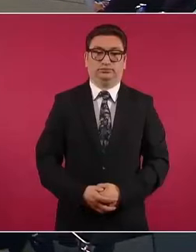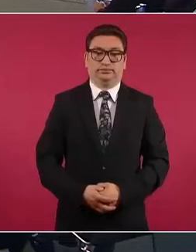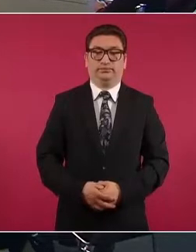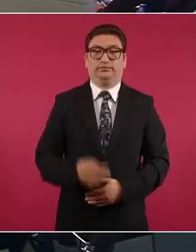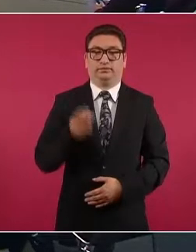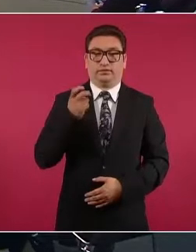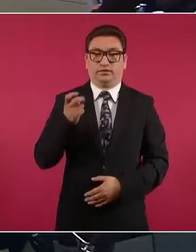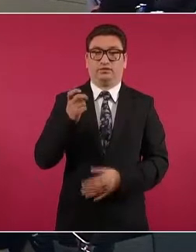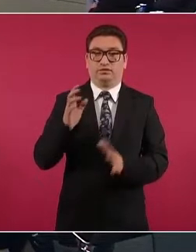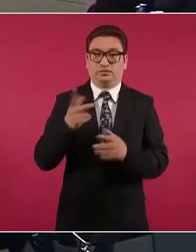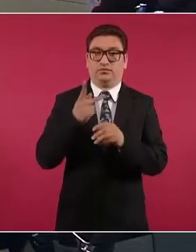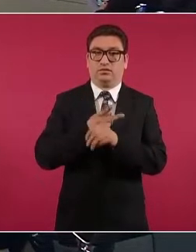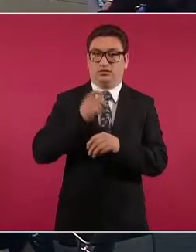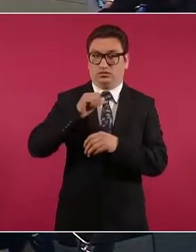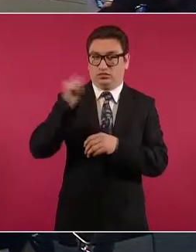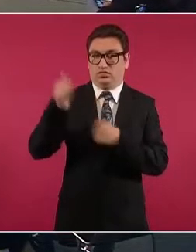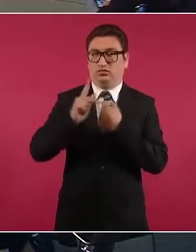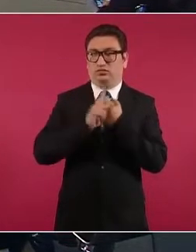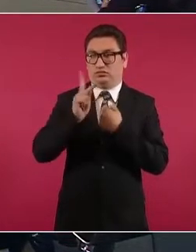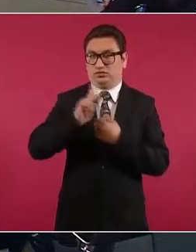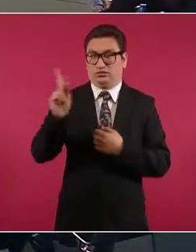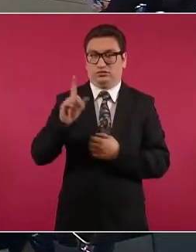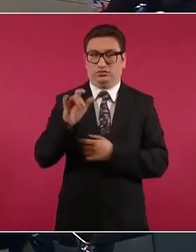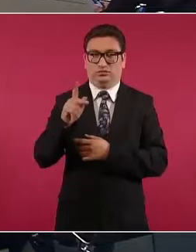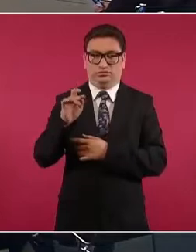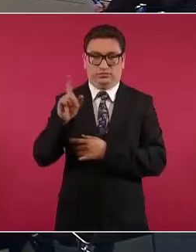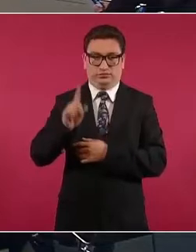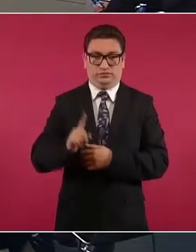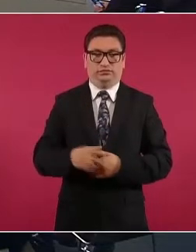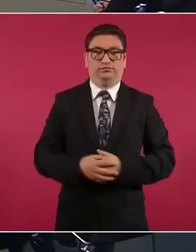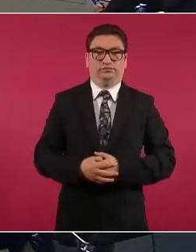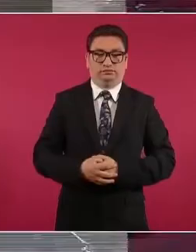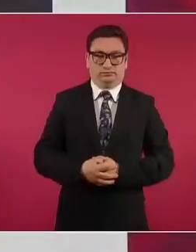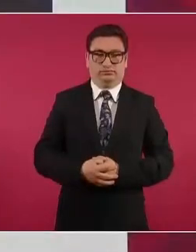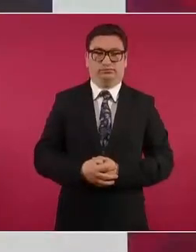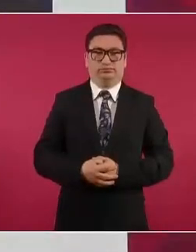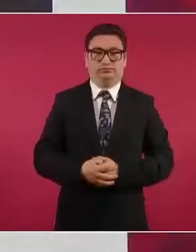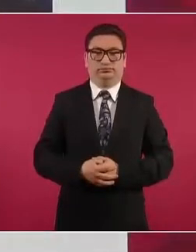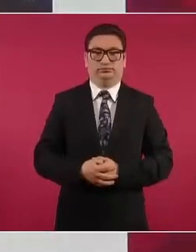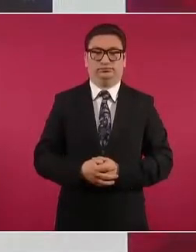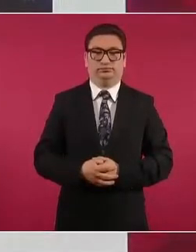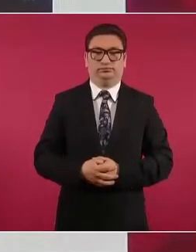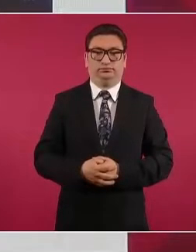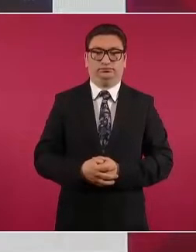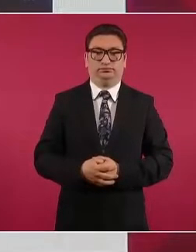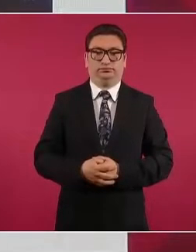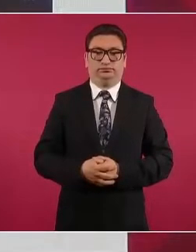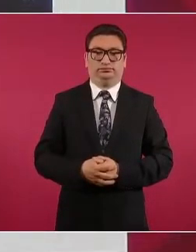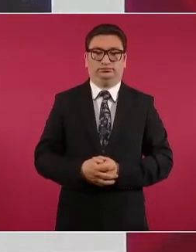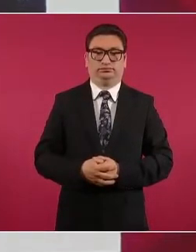esto ya pasó con otro López como presidente.